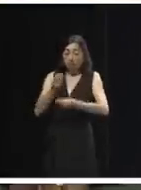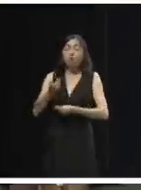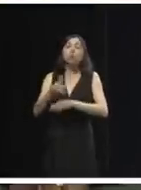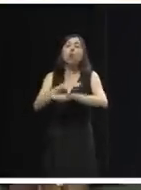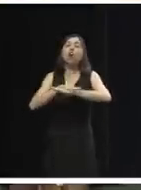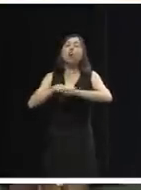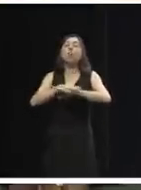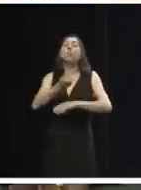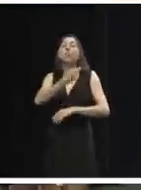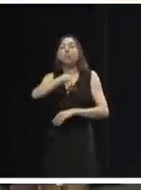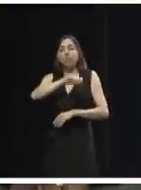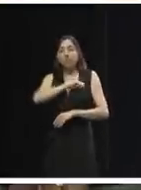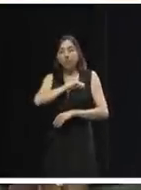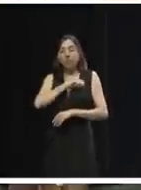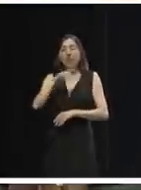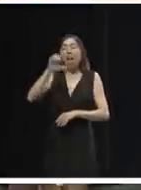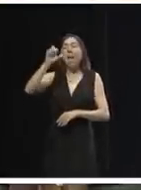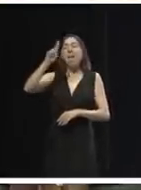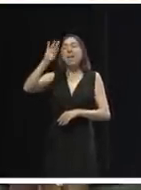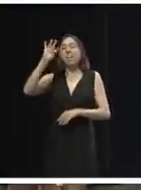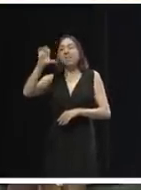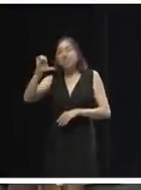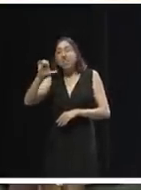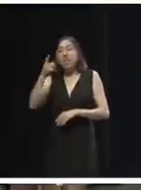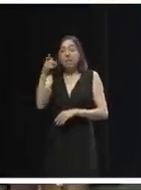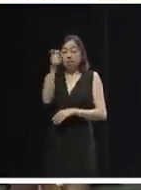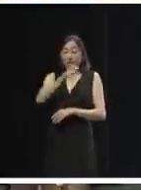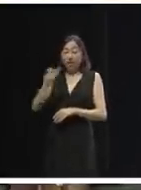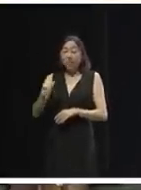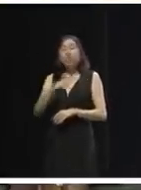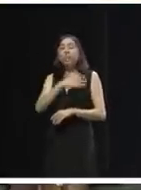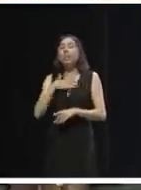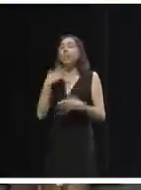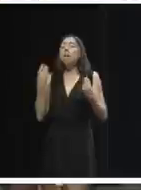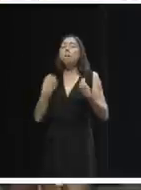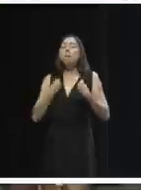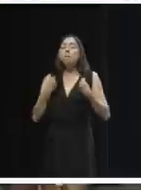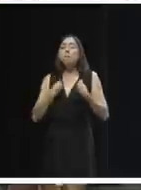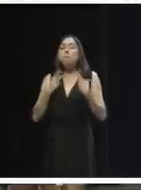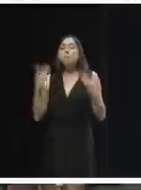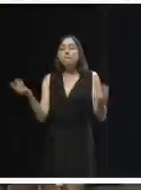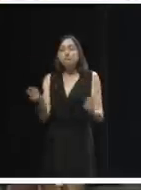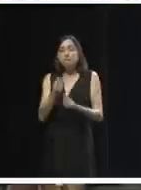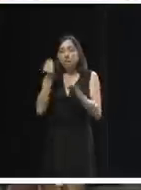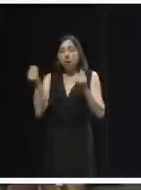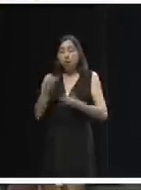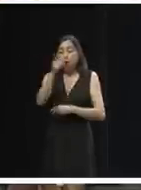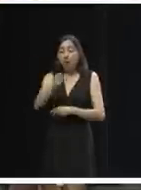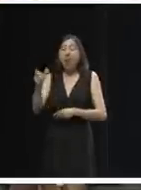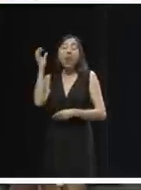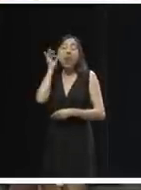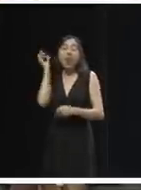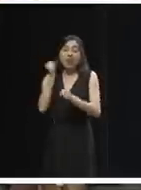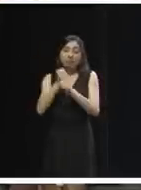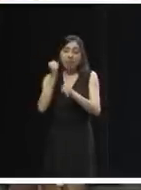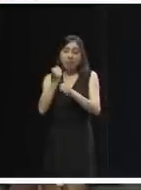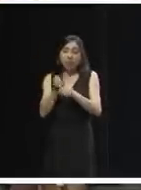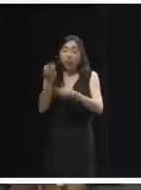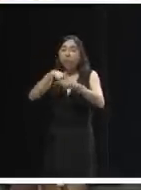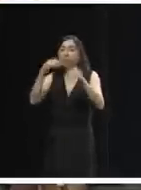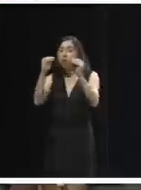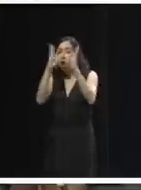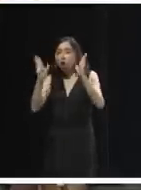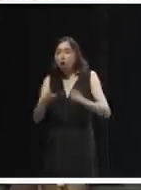la de los ERTE, la de la gente que quiere vivir mejor, la de las trabajadoras del hogar que hoy tienen